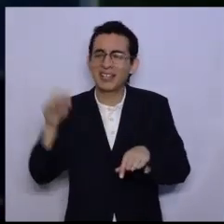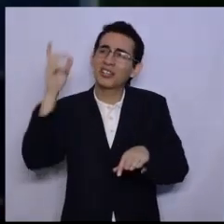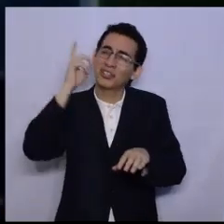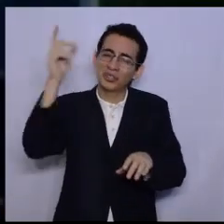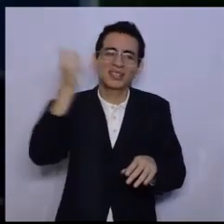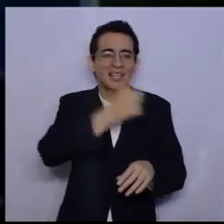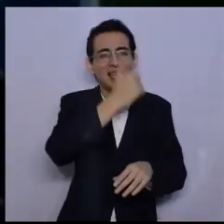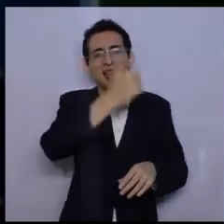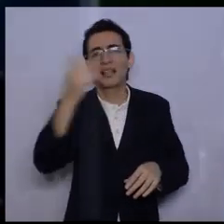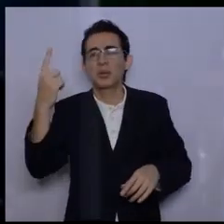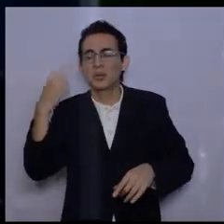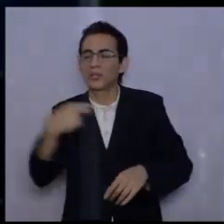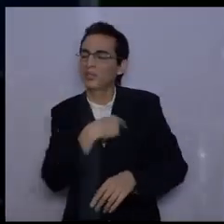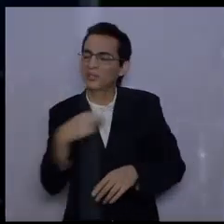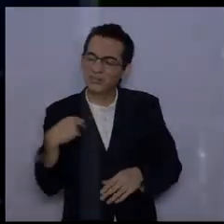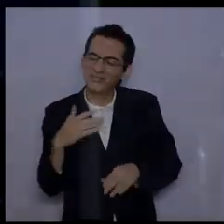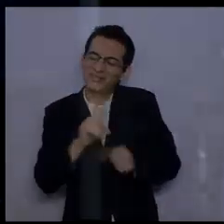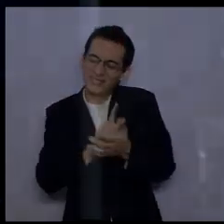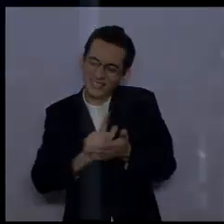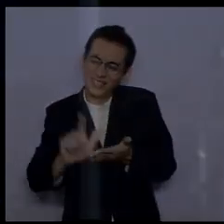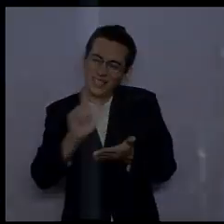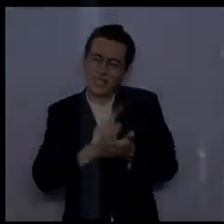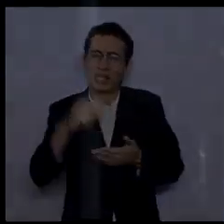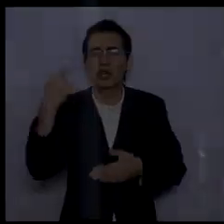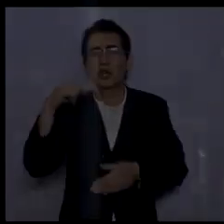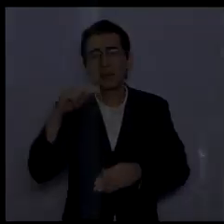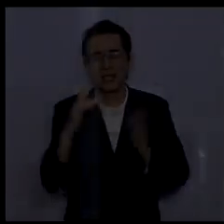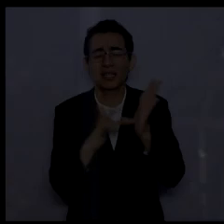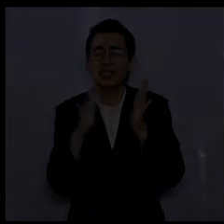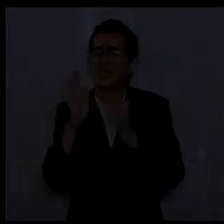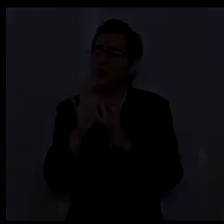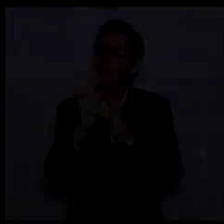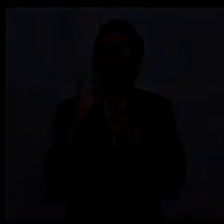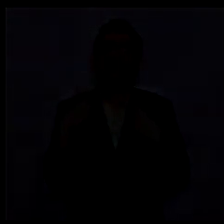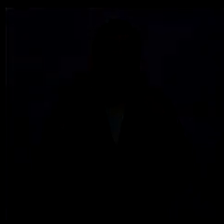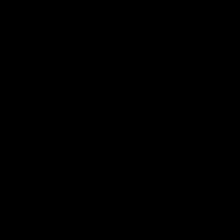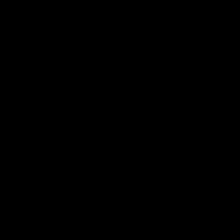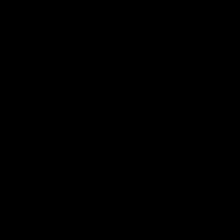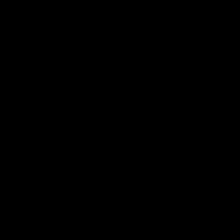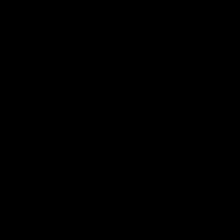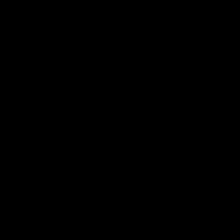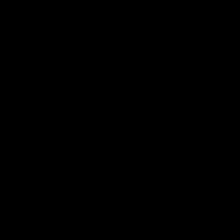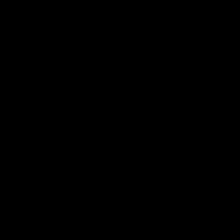uno de nosotros. En el nombre de Jesús, Padre, te damos muchas gracias.